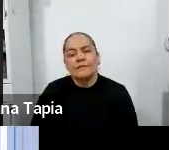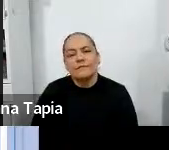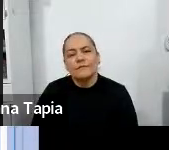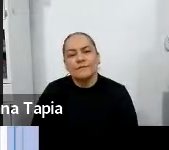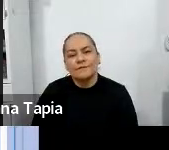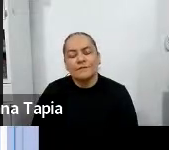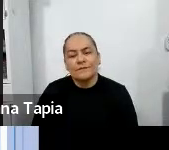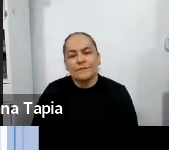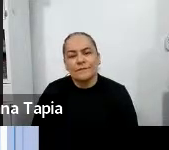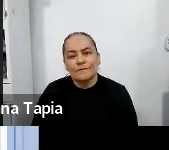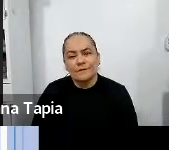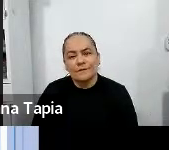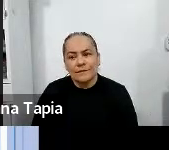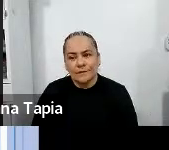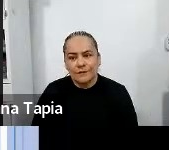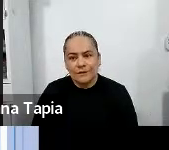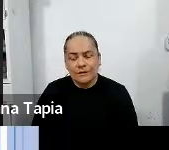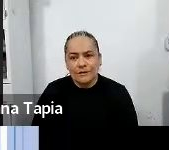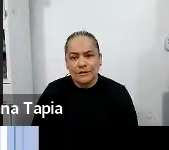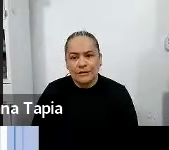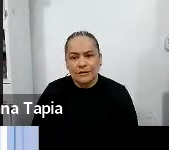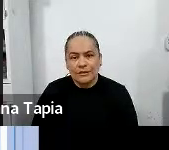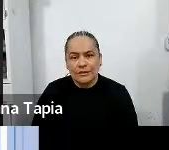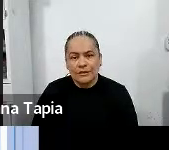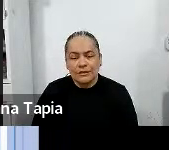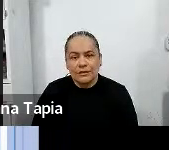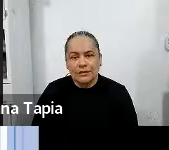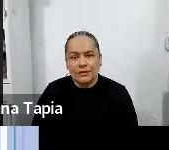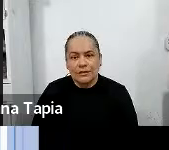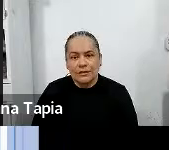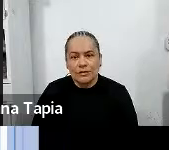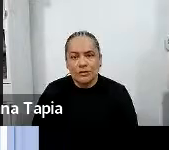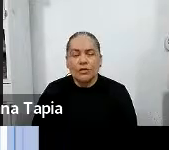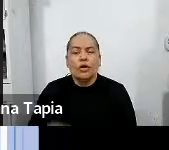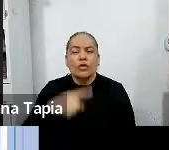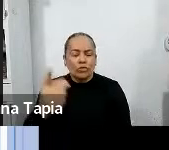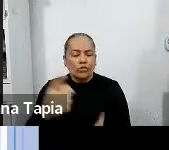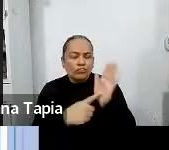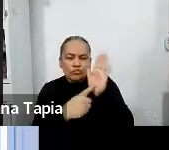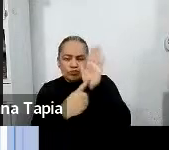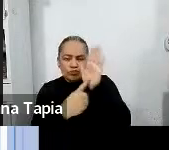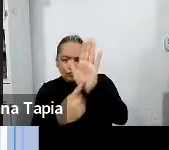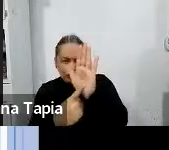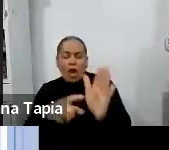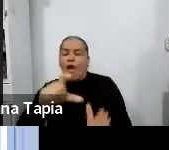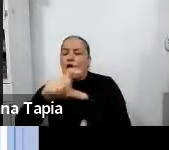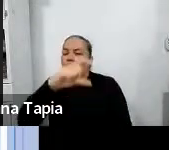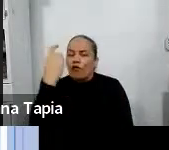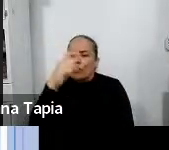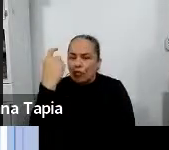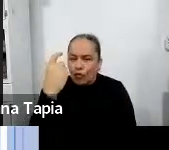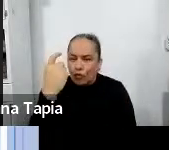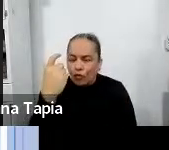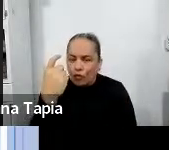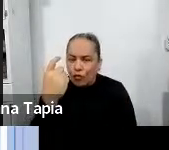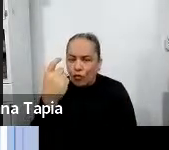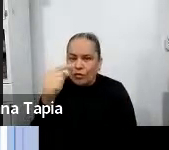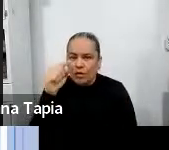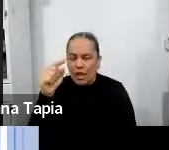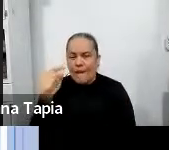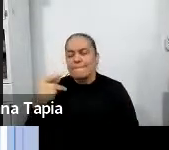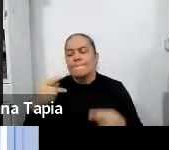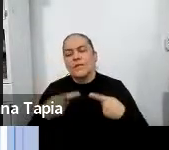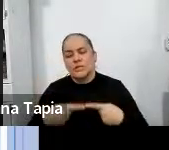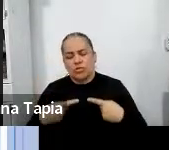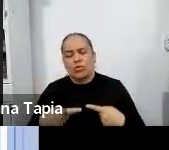Sí. Bueno, entonces aquí les comparto una foto de algunos de nuestros usuarios y el personal,